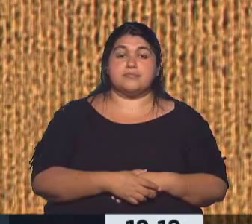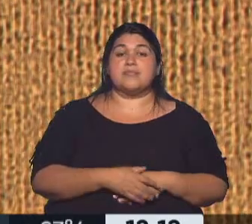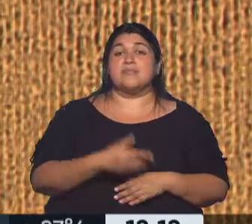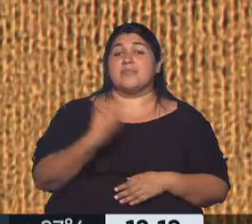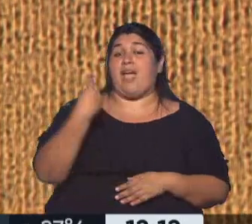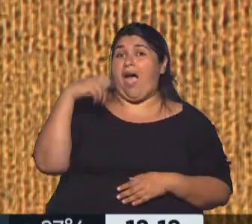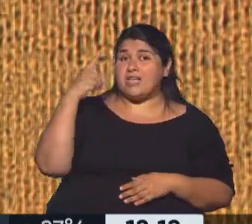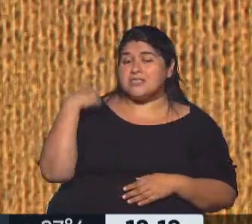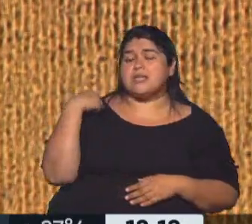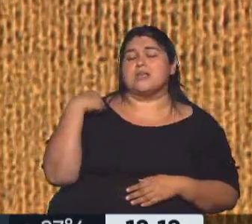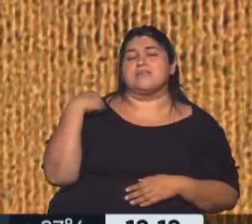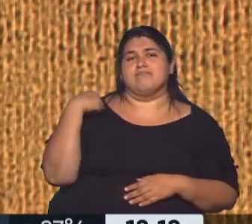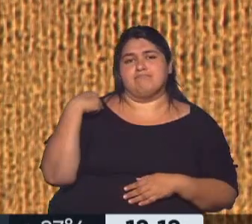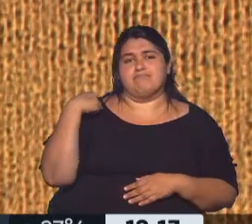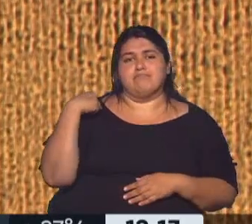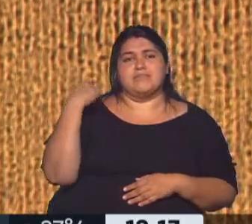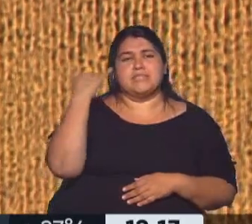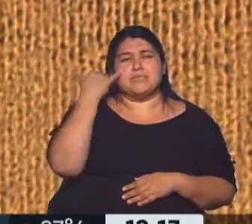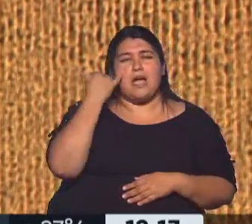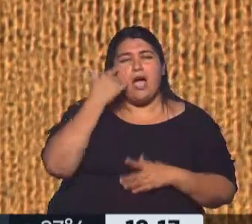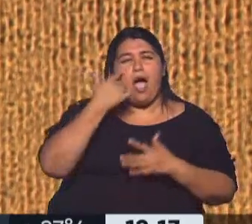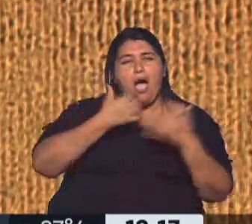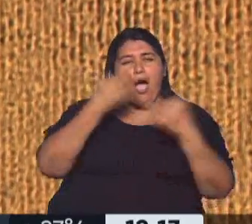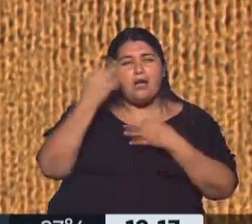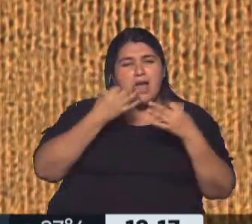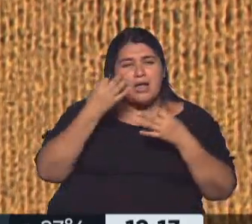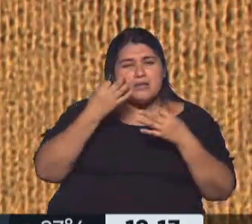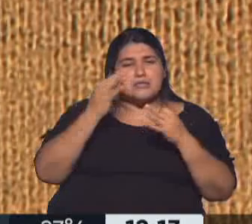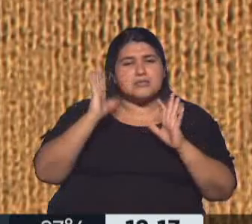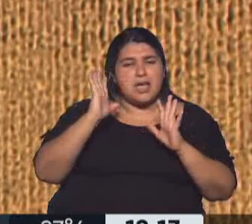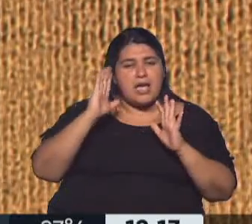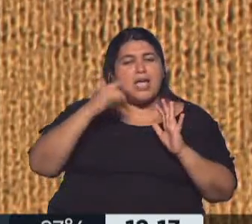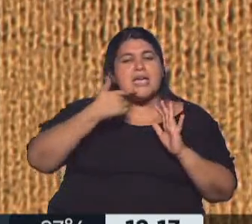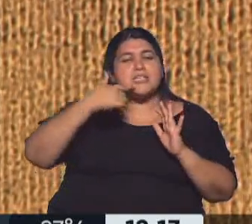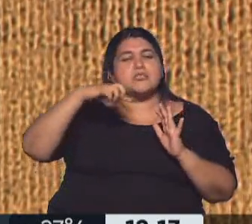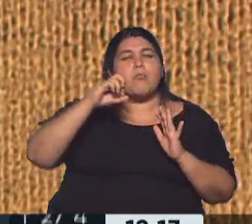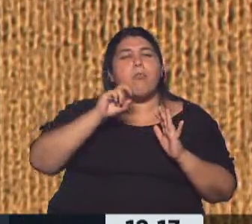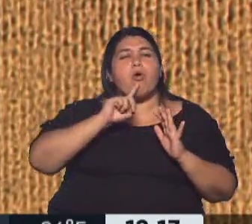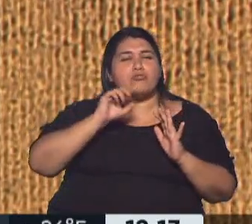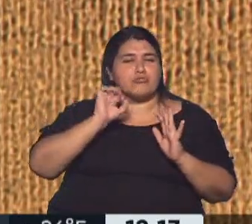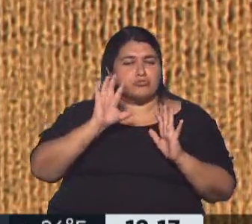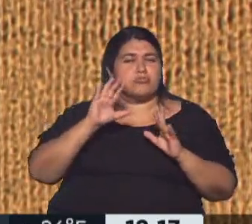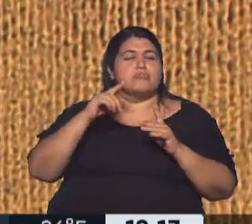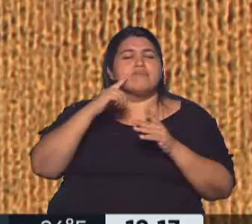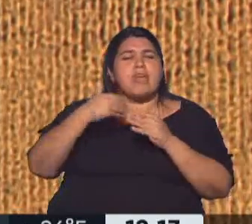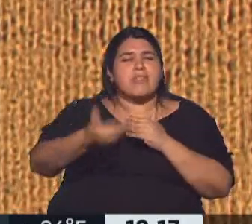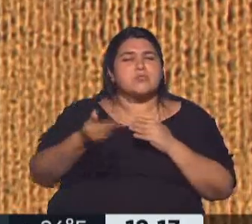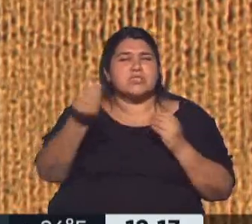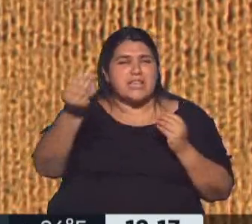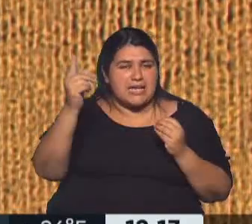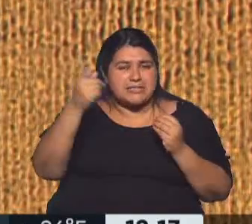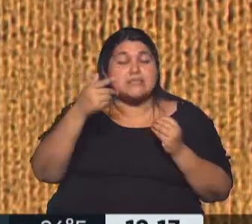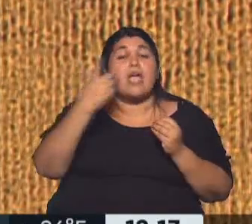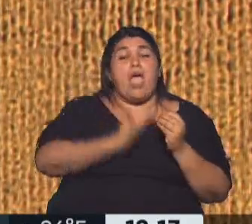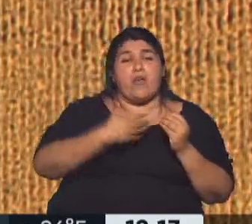El día de ayer se conoció la evaluación ex post, así se llama, por parte del Fondo Monetario